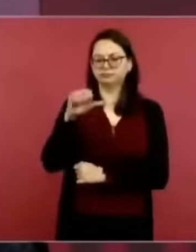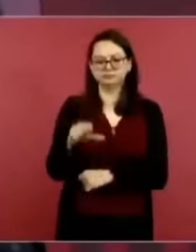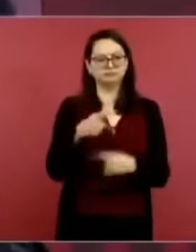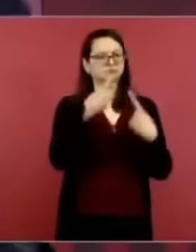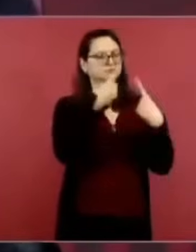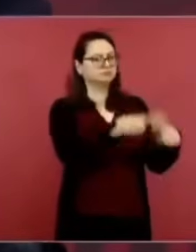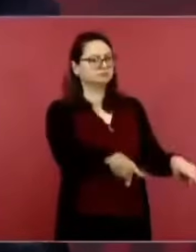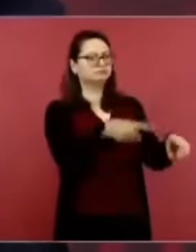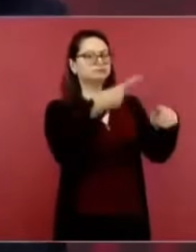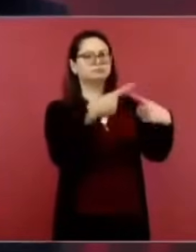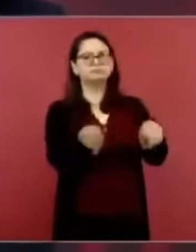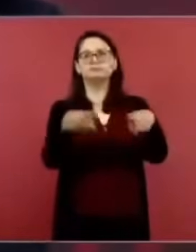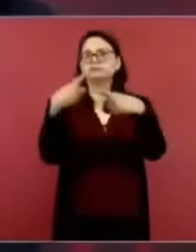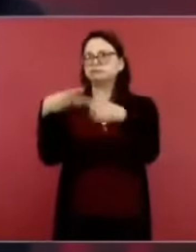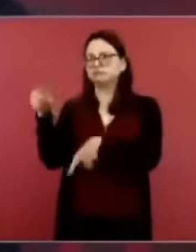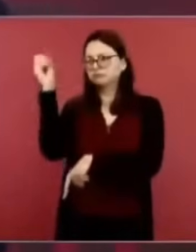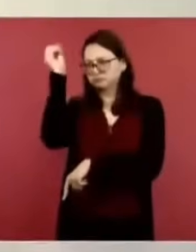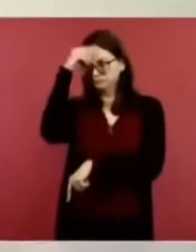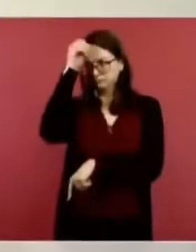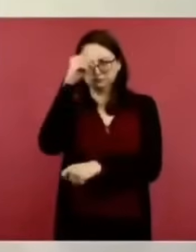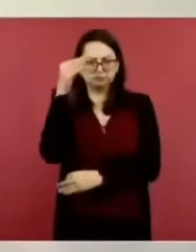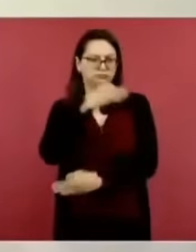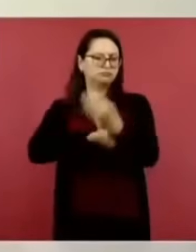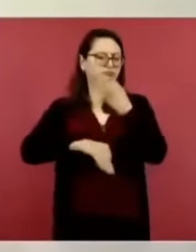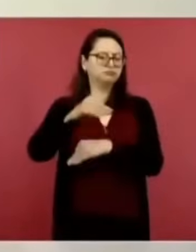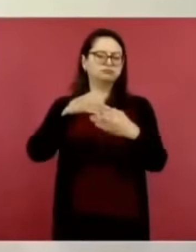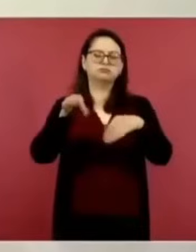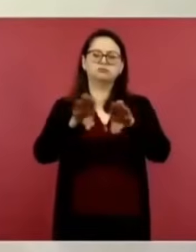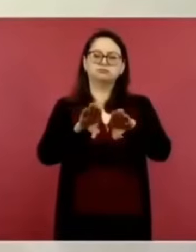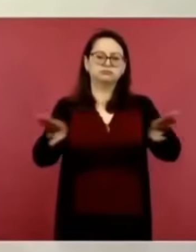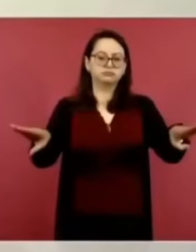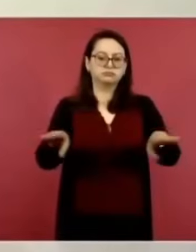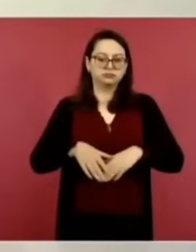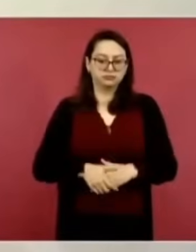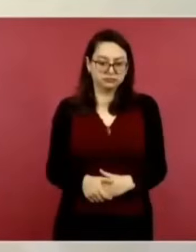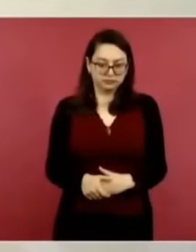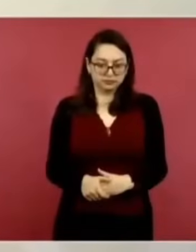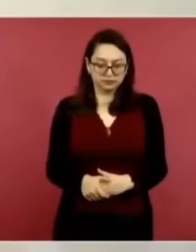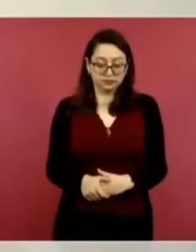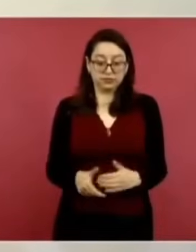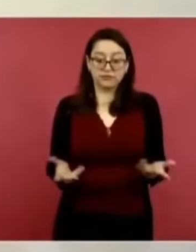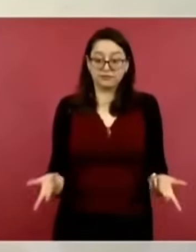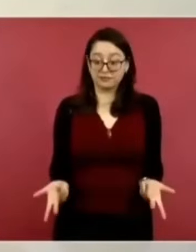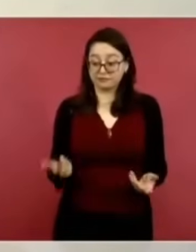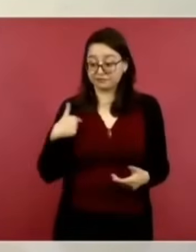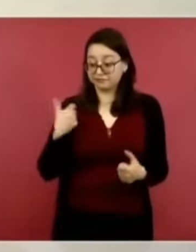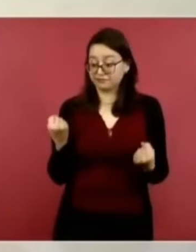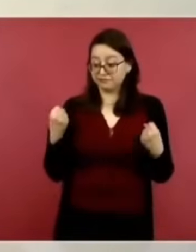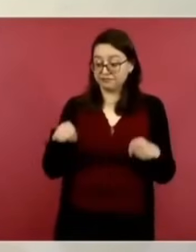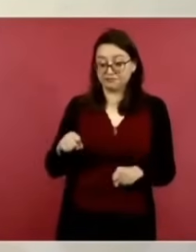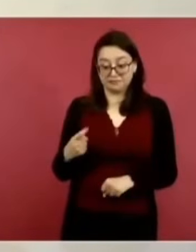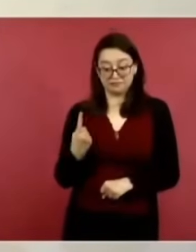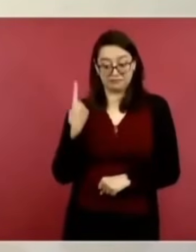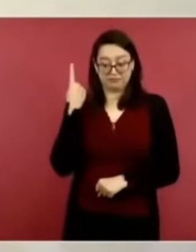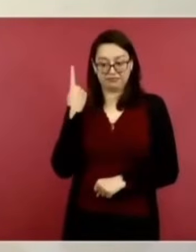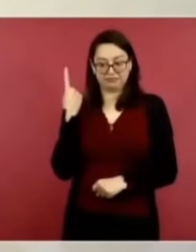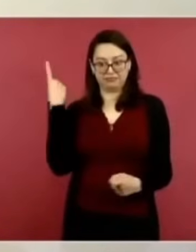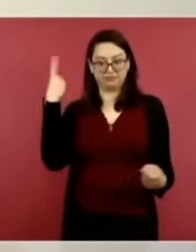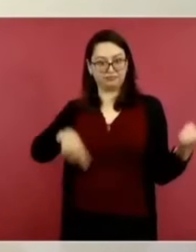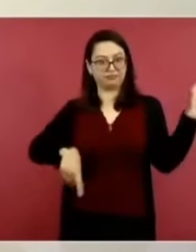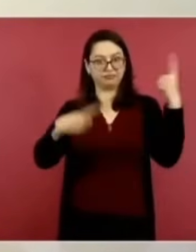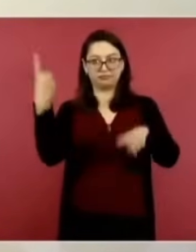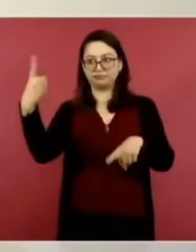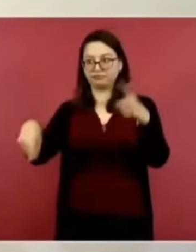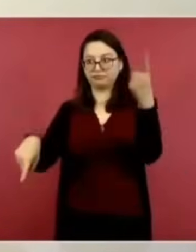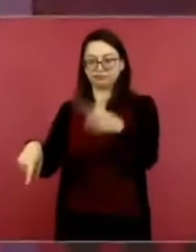no se confunda la oligarquía, que es el gobierno de una